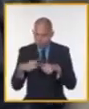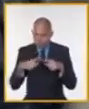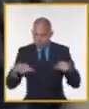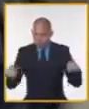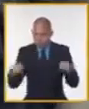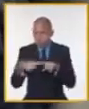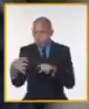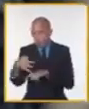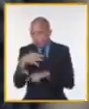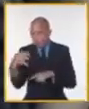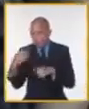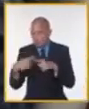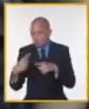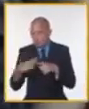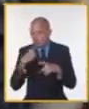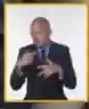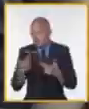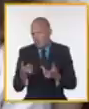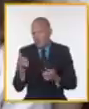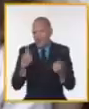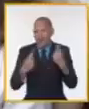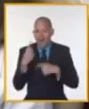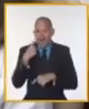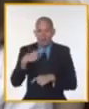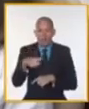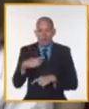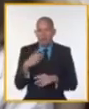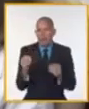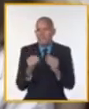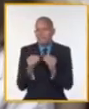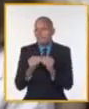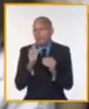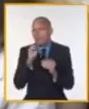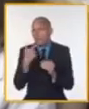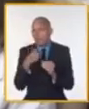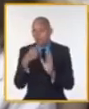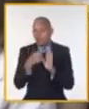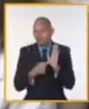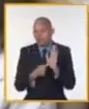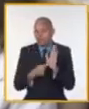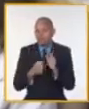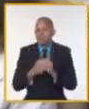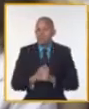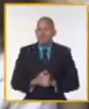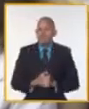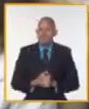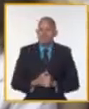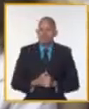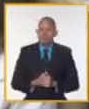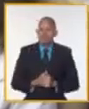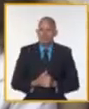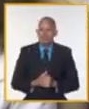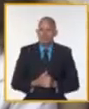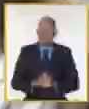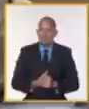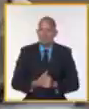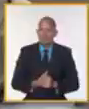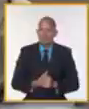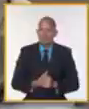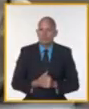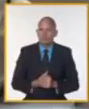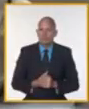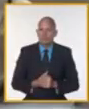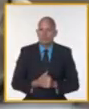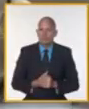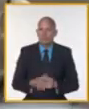la concreción de las acciones que tributan a la implementación de estas proyecciones. Todo ello ha sido controlado desde